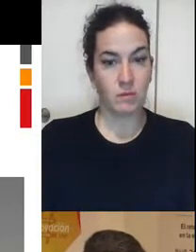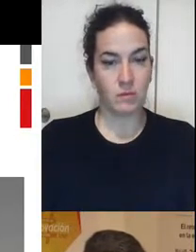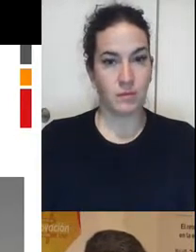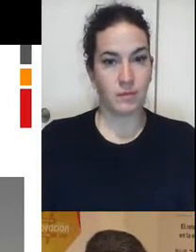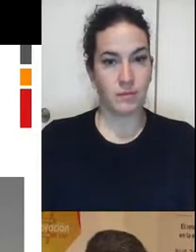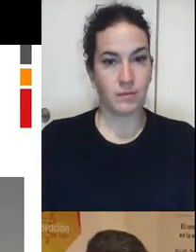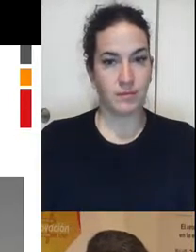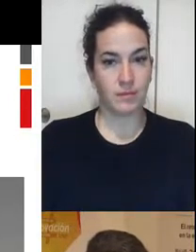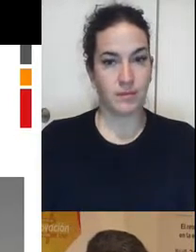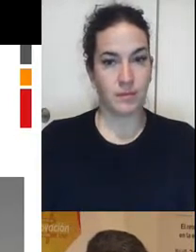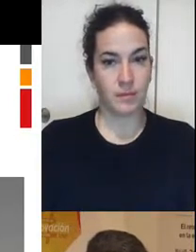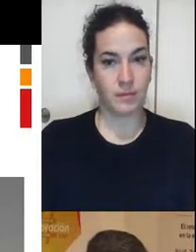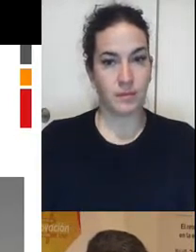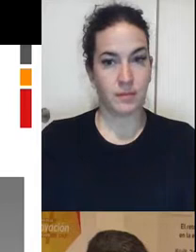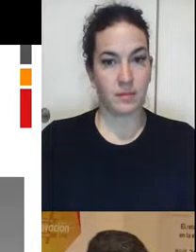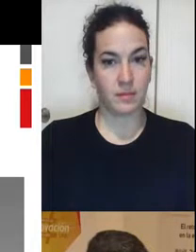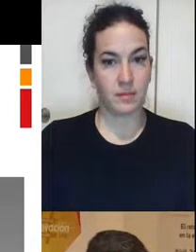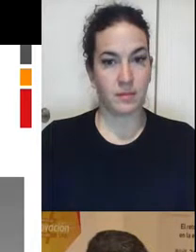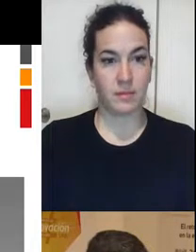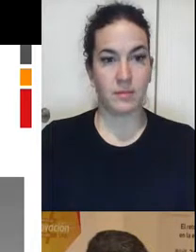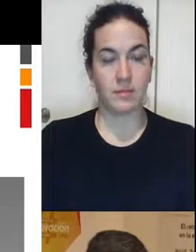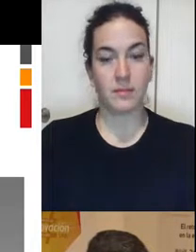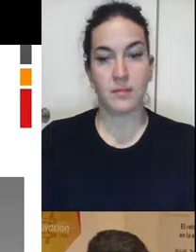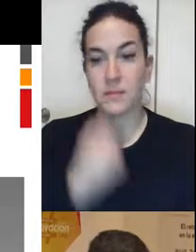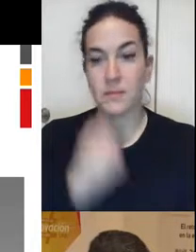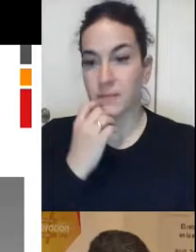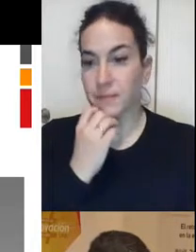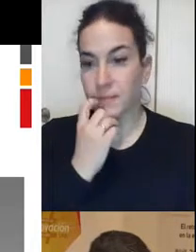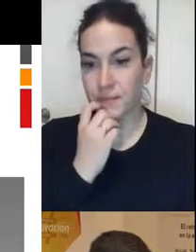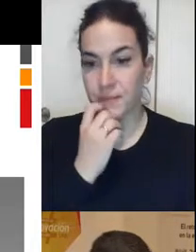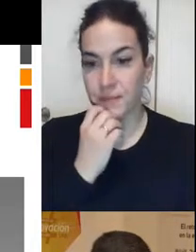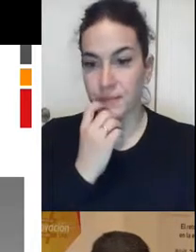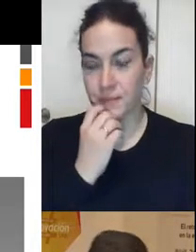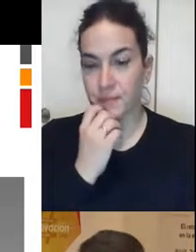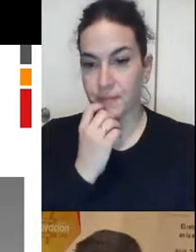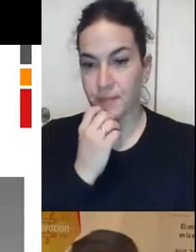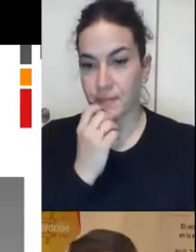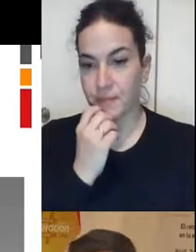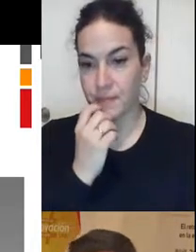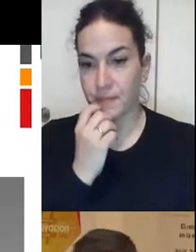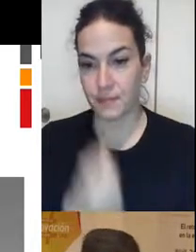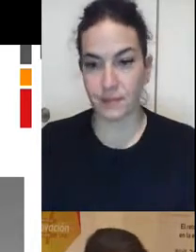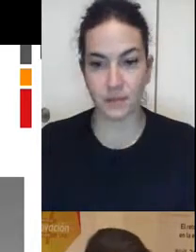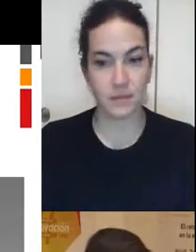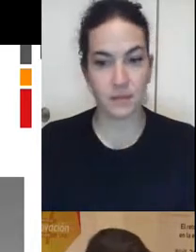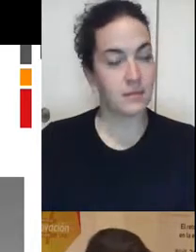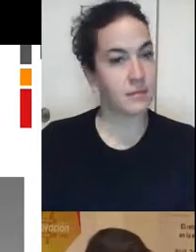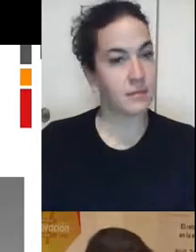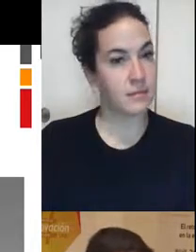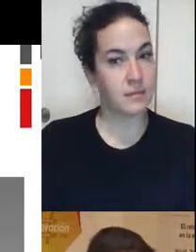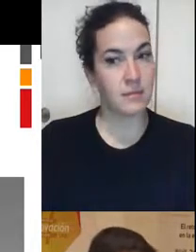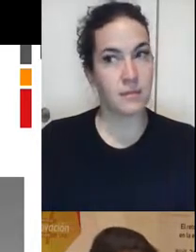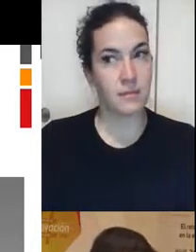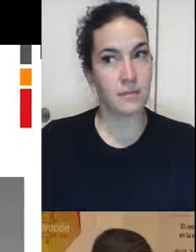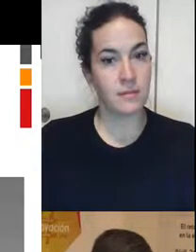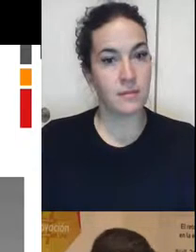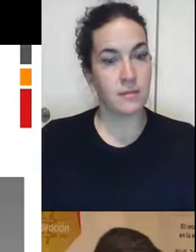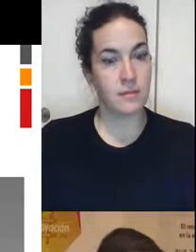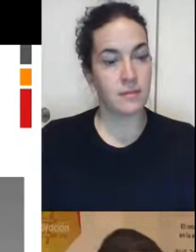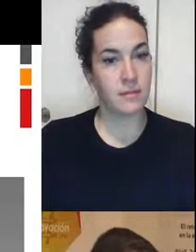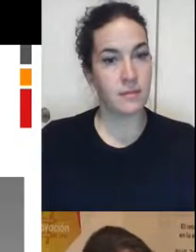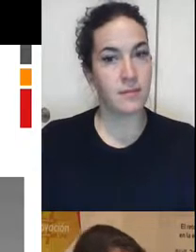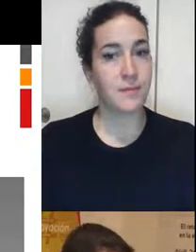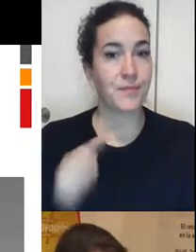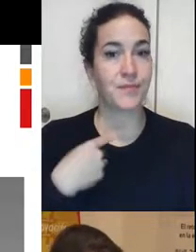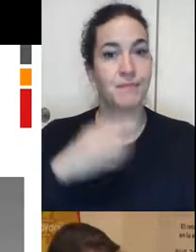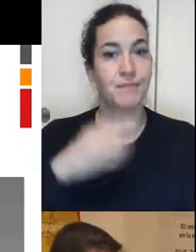Pasa así todo. Lo vemos porque si no. Pues